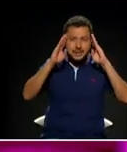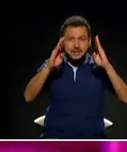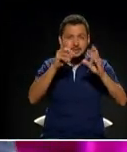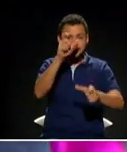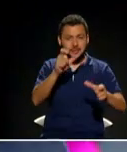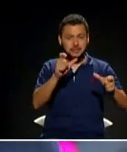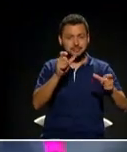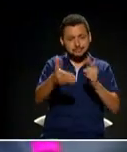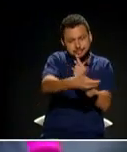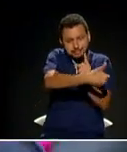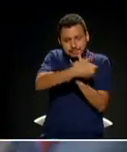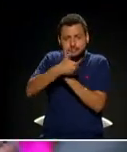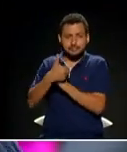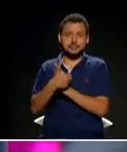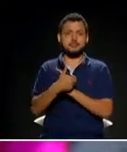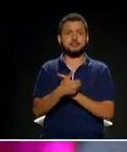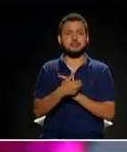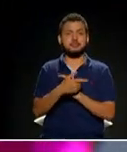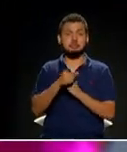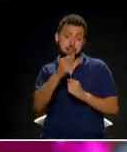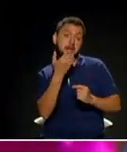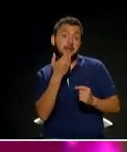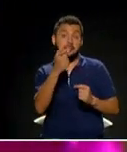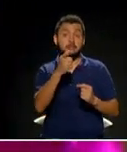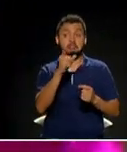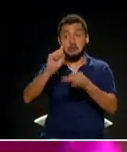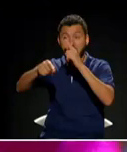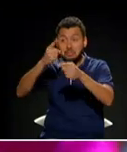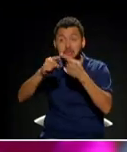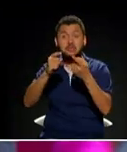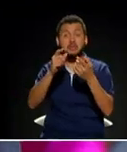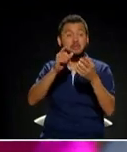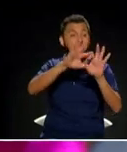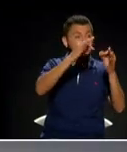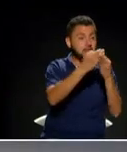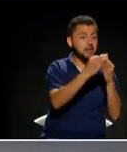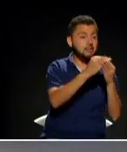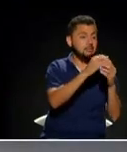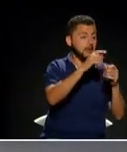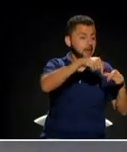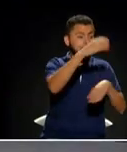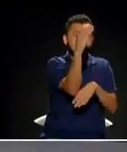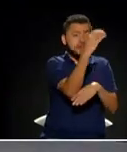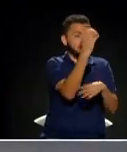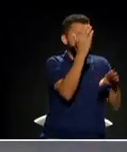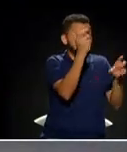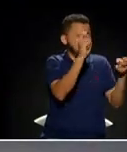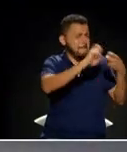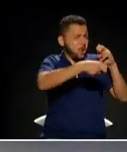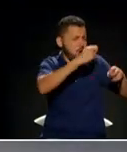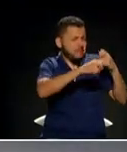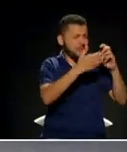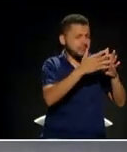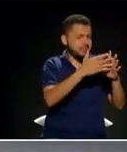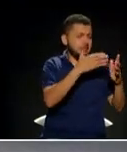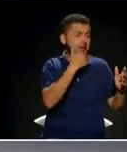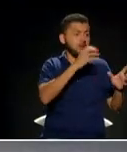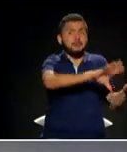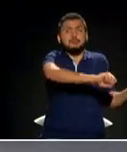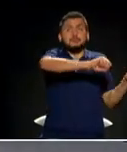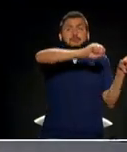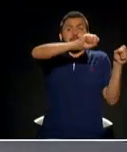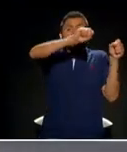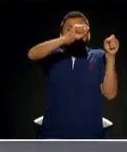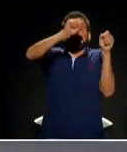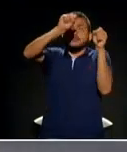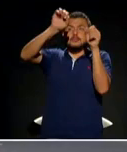amigo que está en el momento este momento el exterior que salió aquí producto del conflicto armado o de la situación económica y hay que comprender eso y ser coherentes